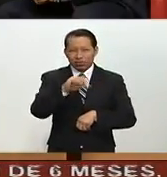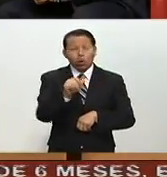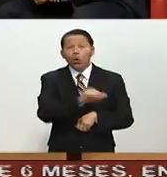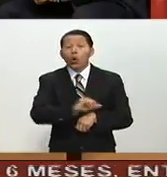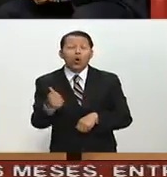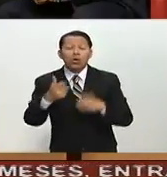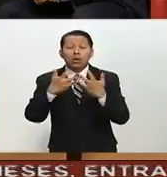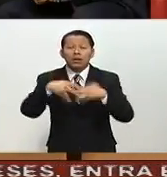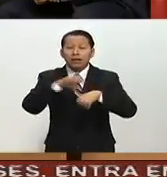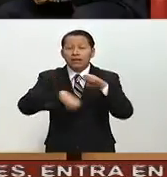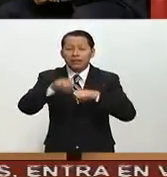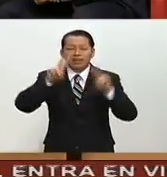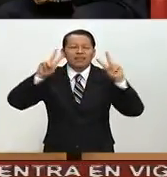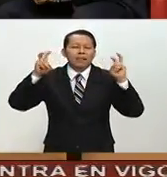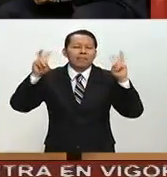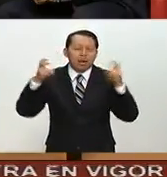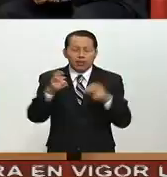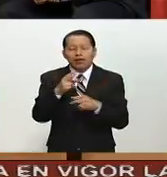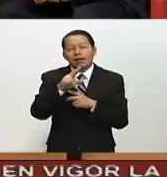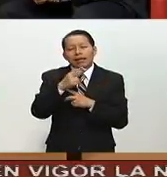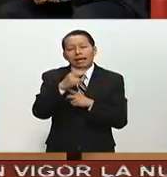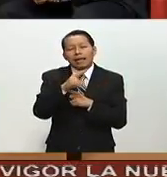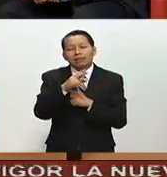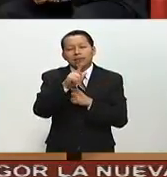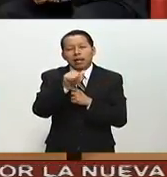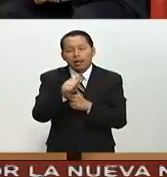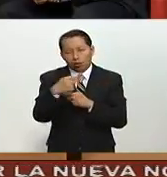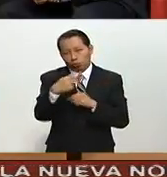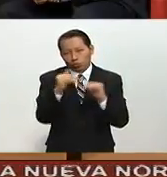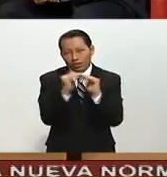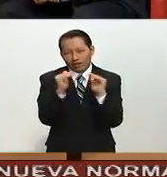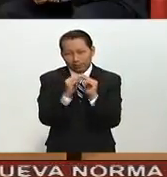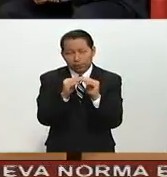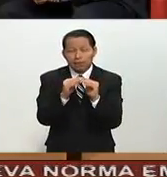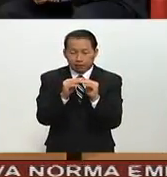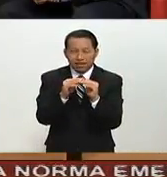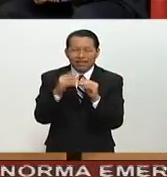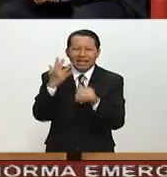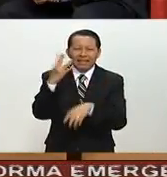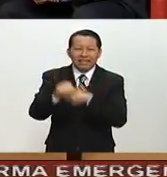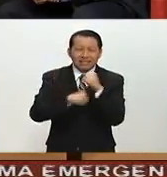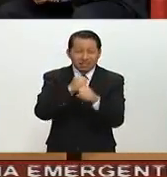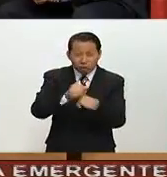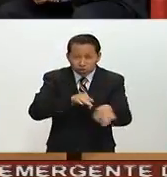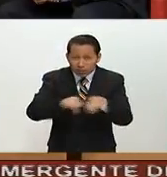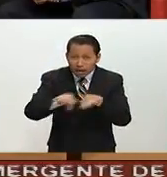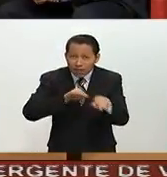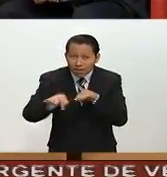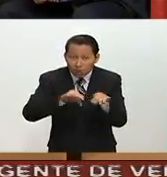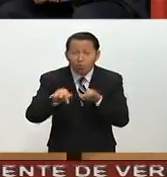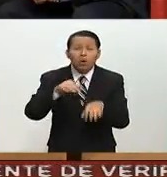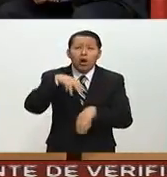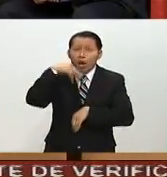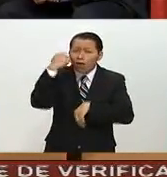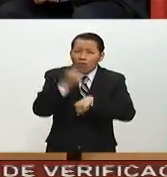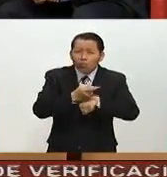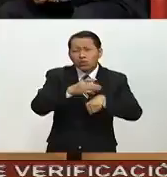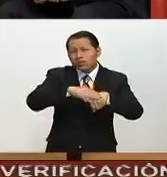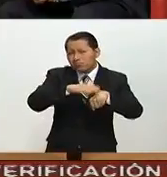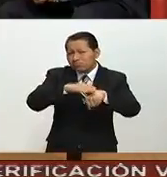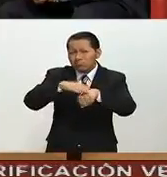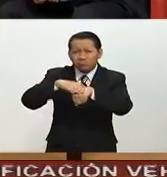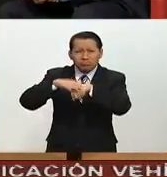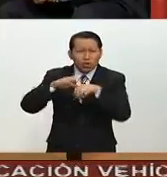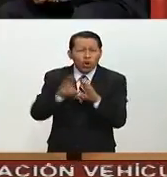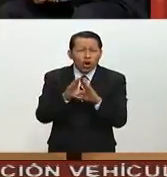llama Échale a tu casa, que es una empresa social mexicana, en los mismos 10 años de trabajo, Techo ha movilizado muchísimos voluntarios y ha construido 6,000,